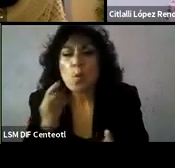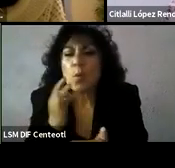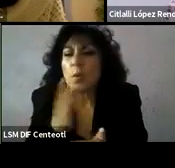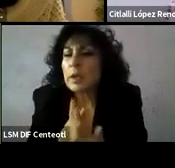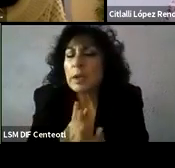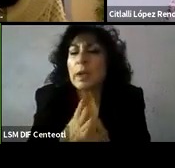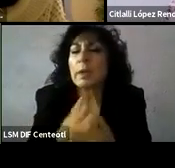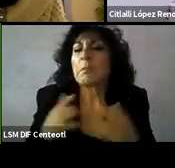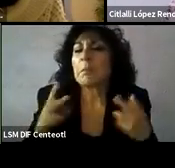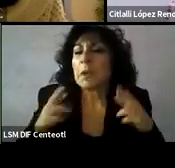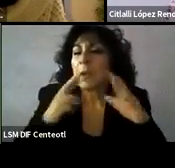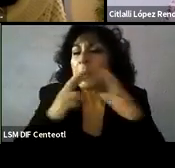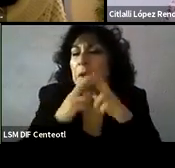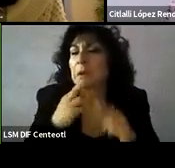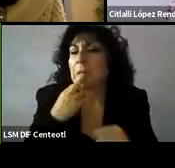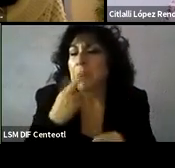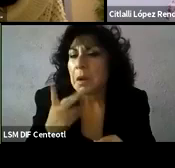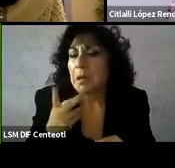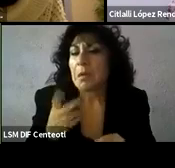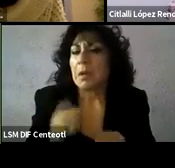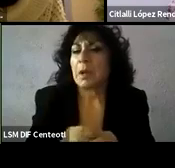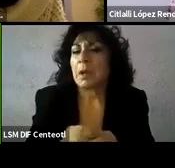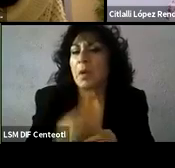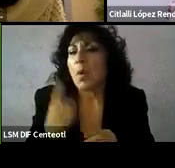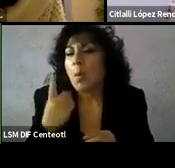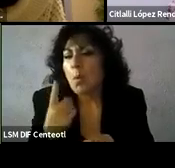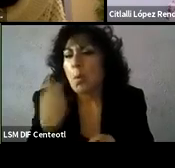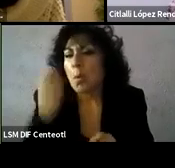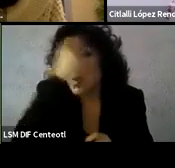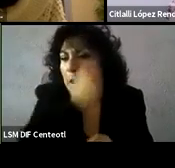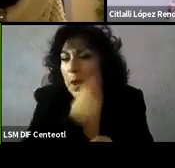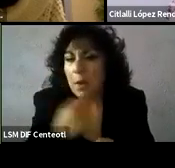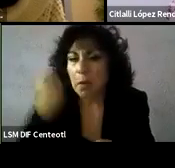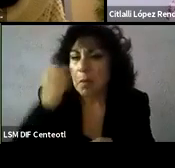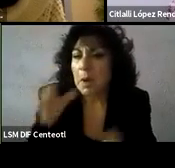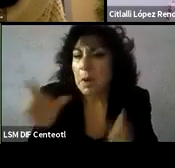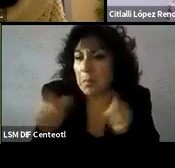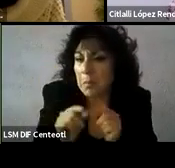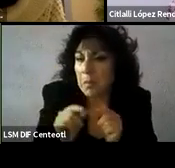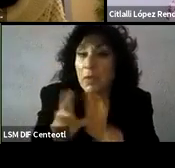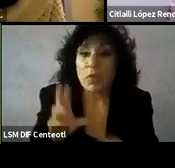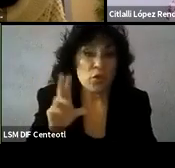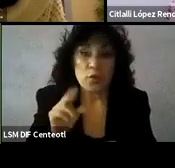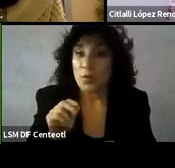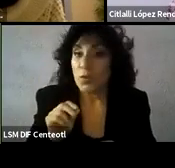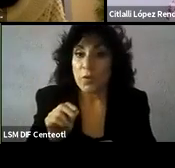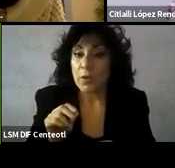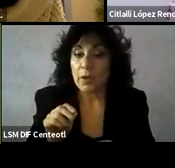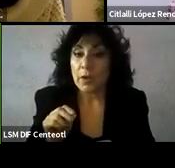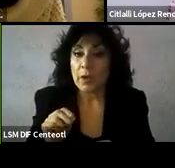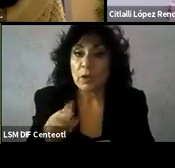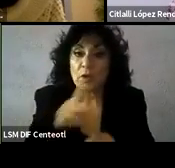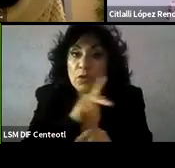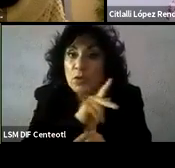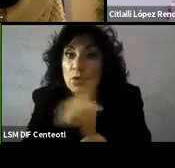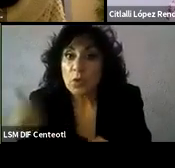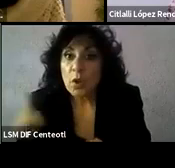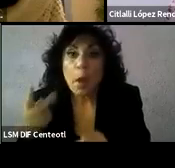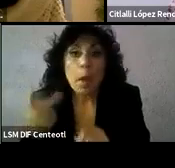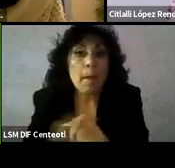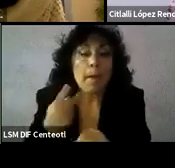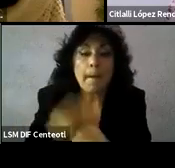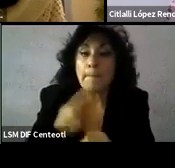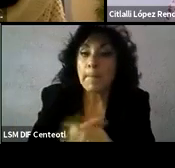ni se reduce a una hora. Se tiene como contemplada todo lo que pasa dentro de la escuela. Y bueno, pues